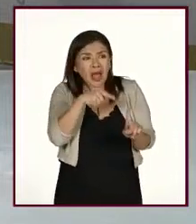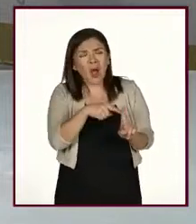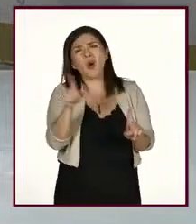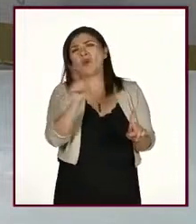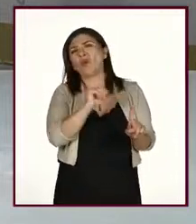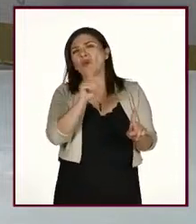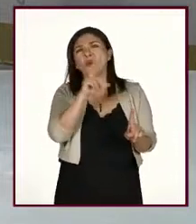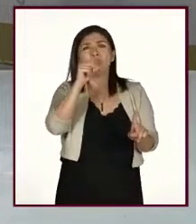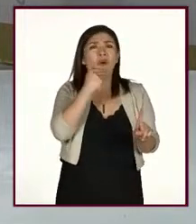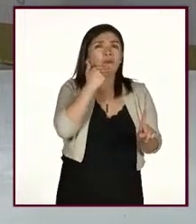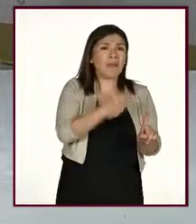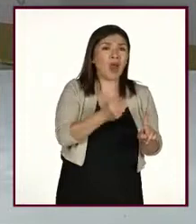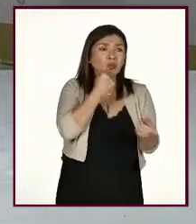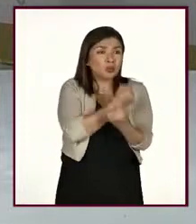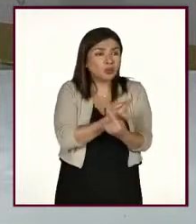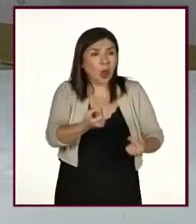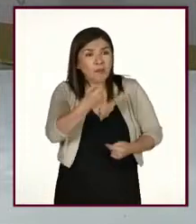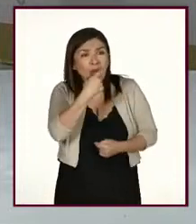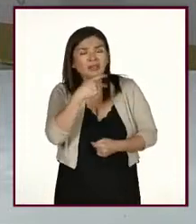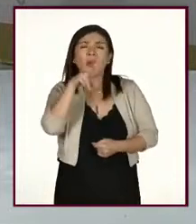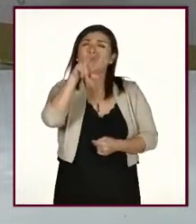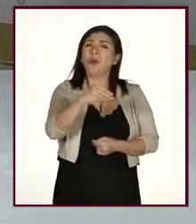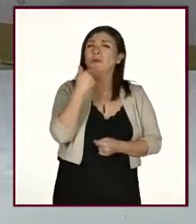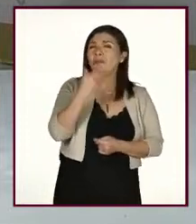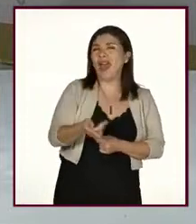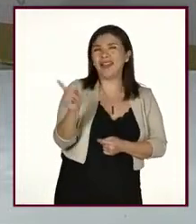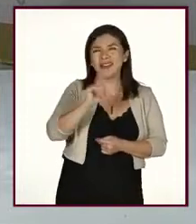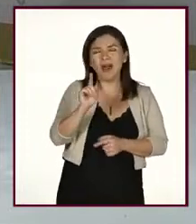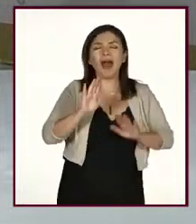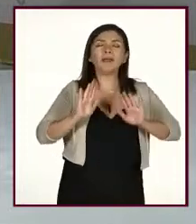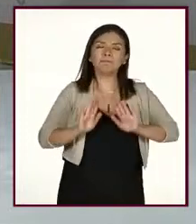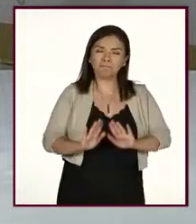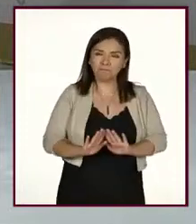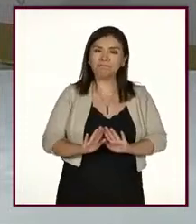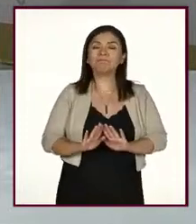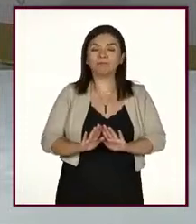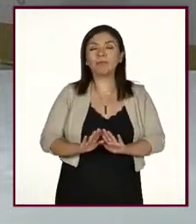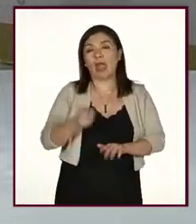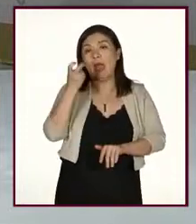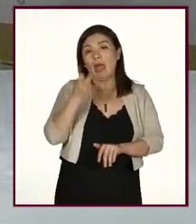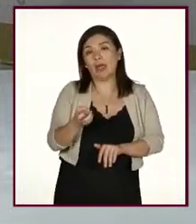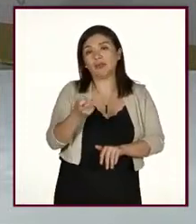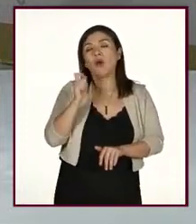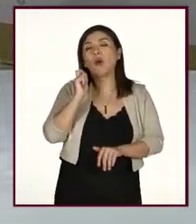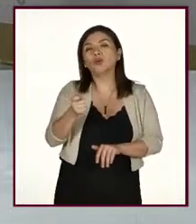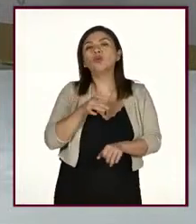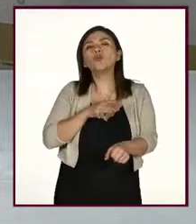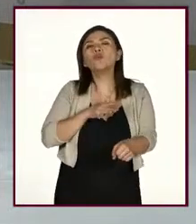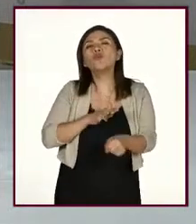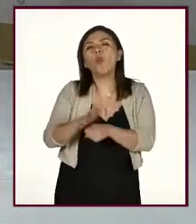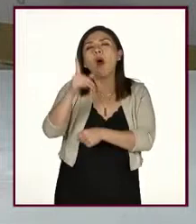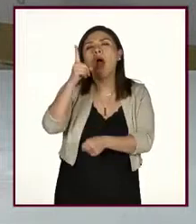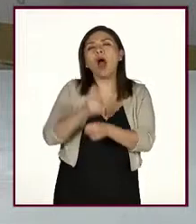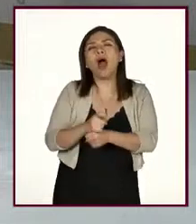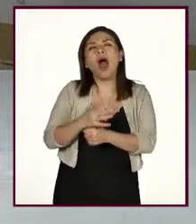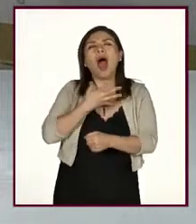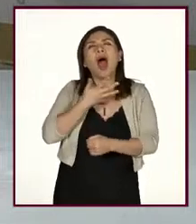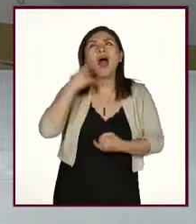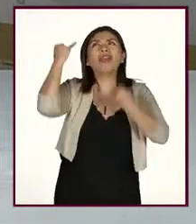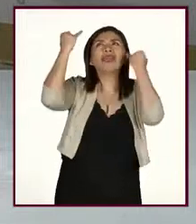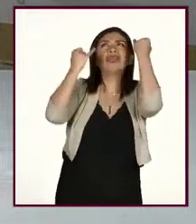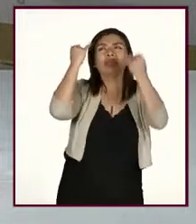farmacológico en niños y adolescentes. Entonces, pues de manera general, digamos cuáles son como los mitos o